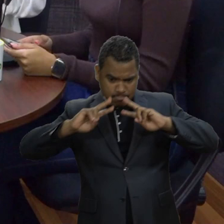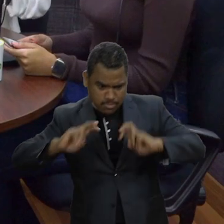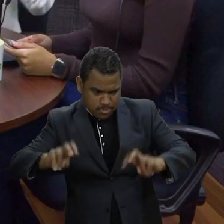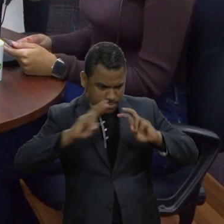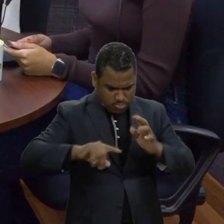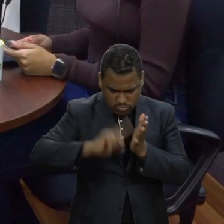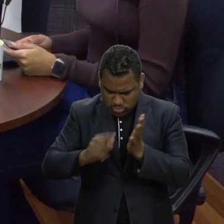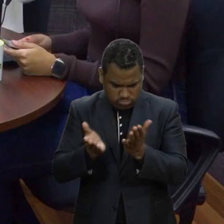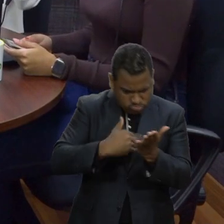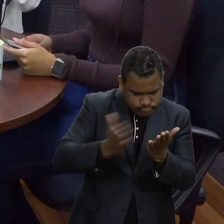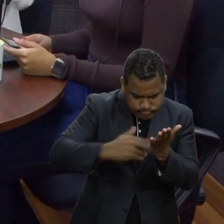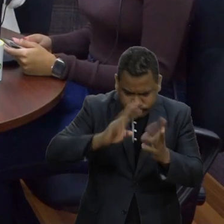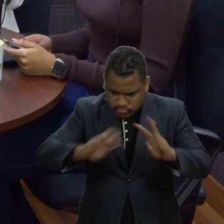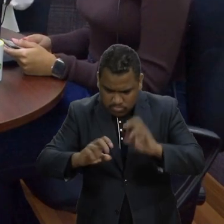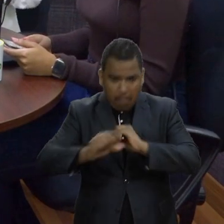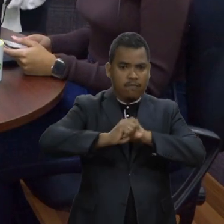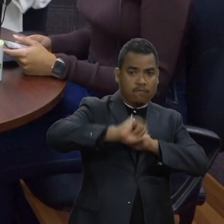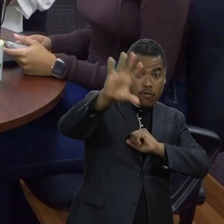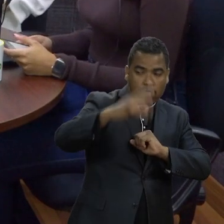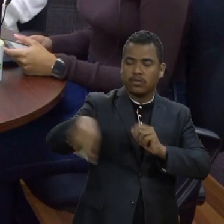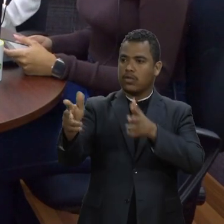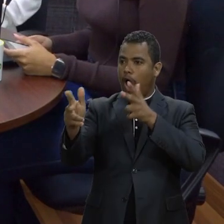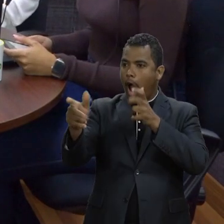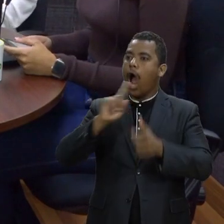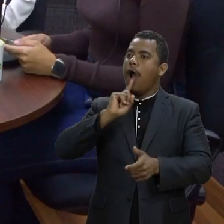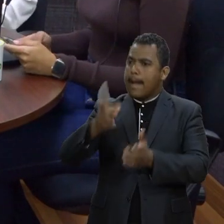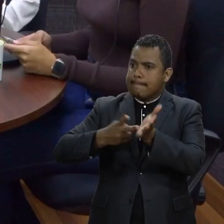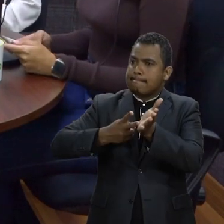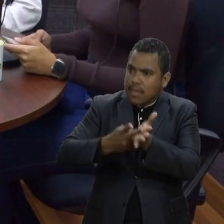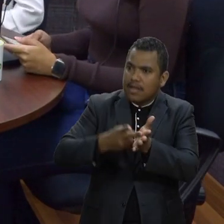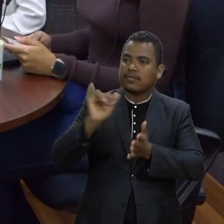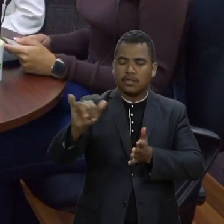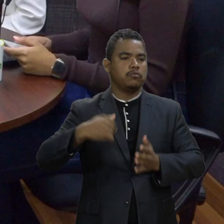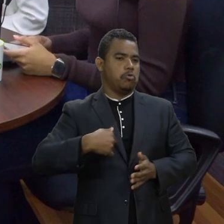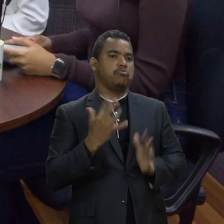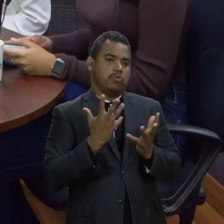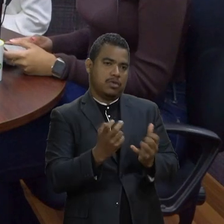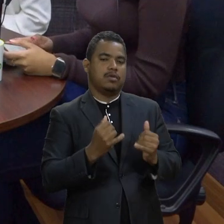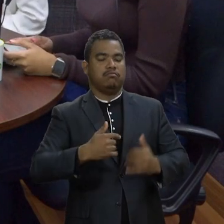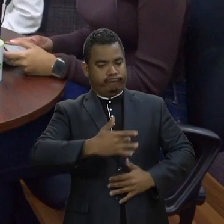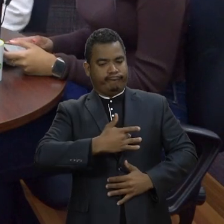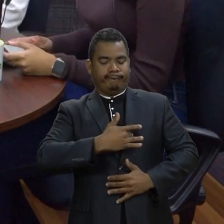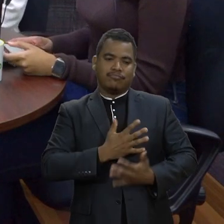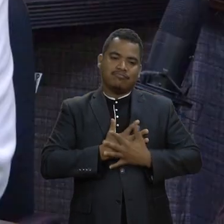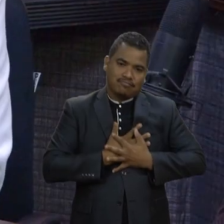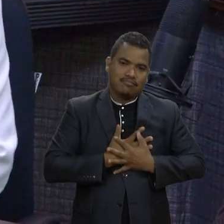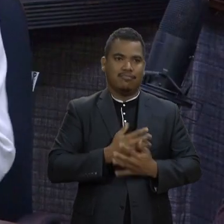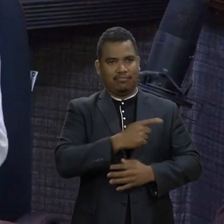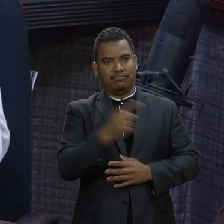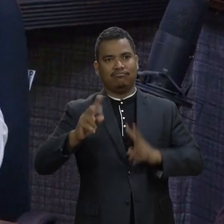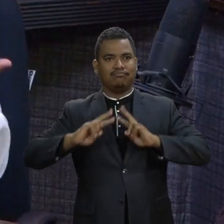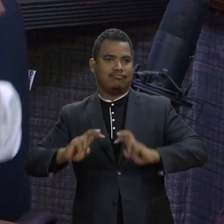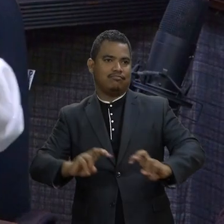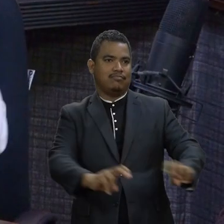cansa. Sí. El agotamiento. La verdad que... Cansa, sí. Yo de hecho a veces pienso que